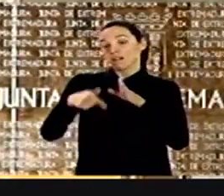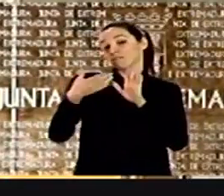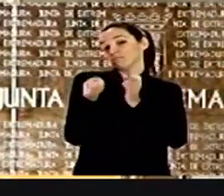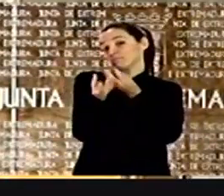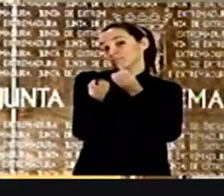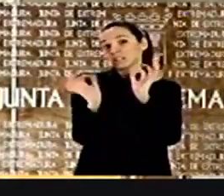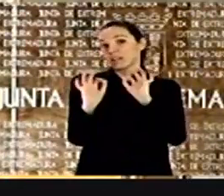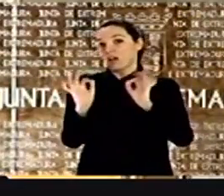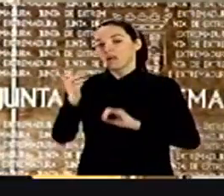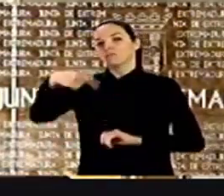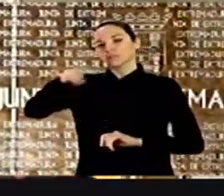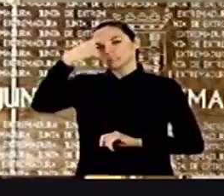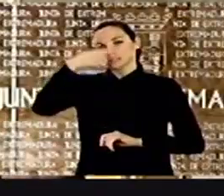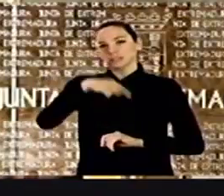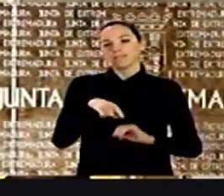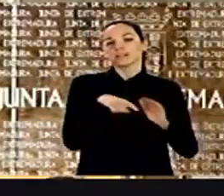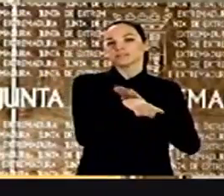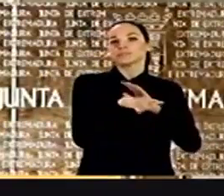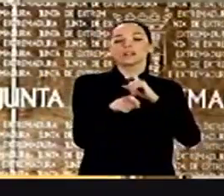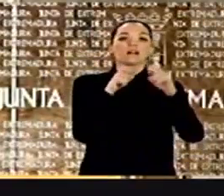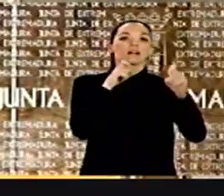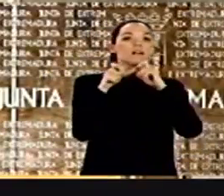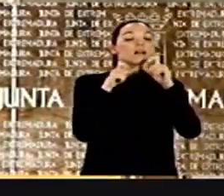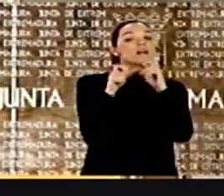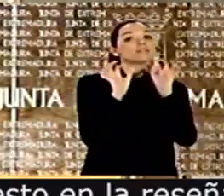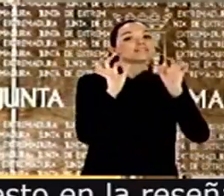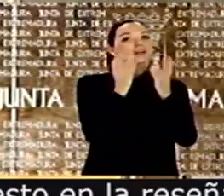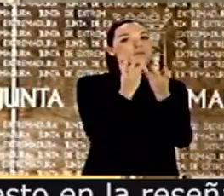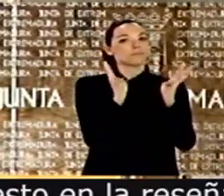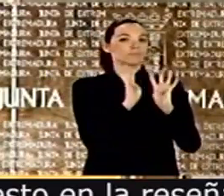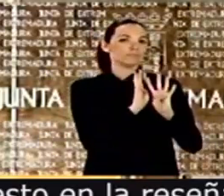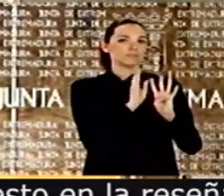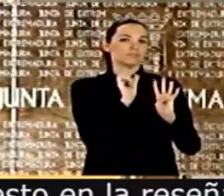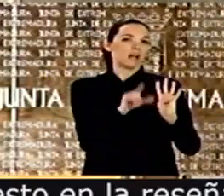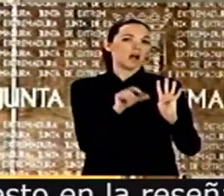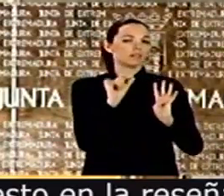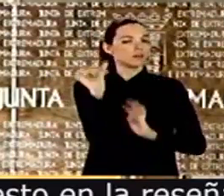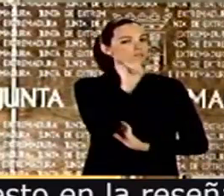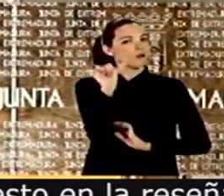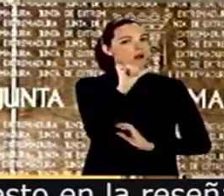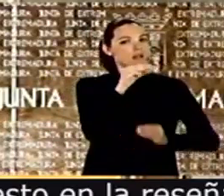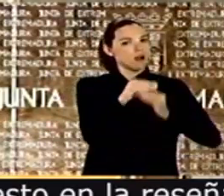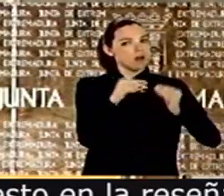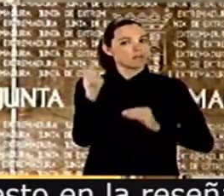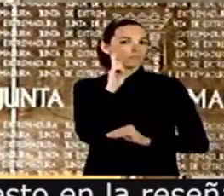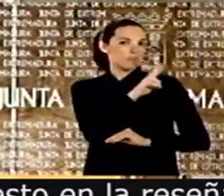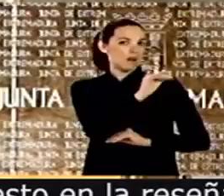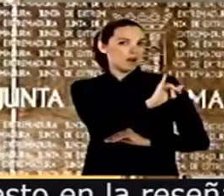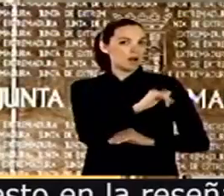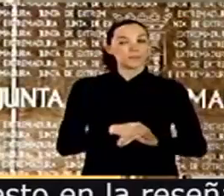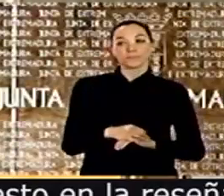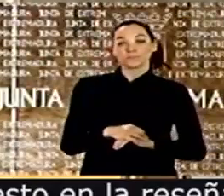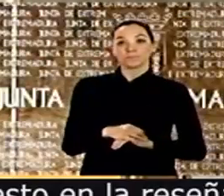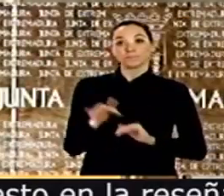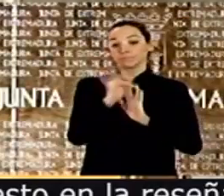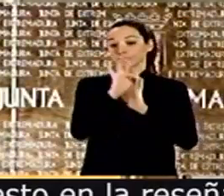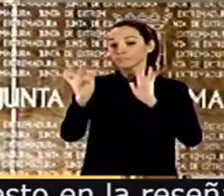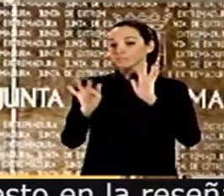reseña que nuestro gabinete de prensa realiza cada semana. El primero de los asuntos ya lo conocen ustedes y también los ciudadanos, pero hoy toma la